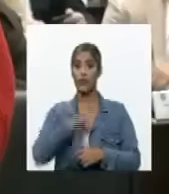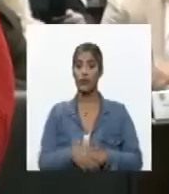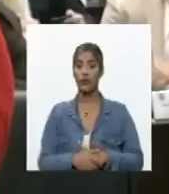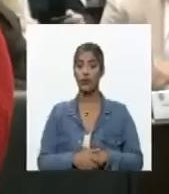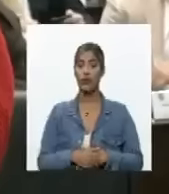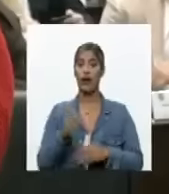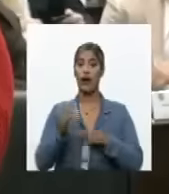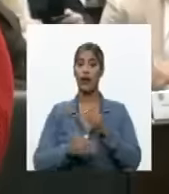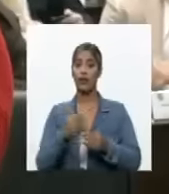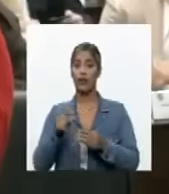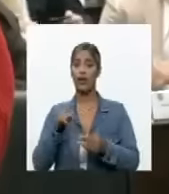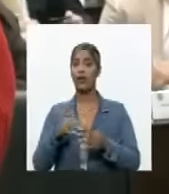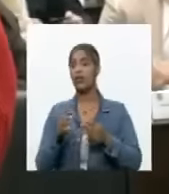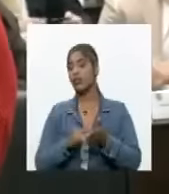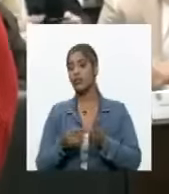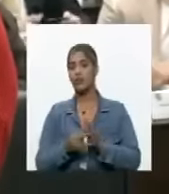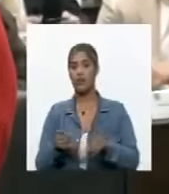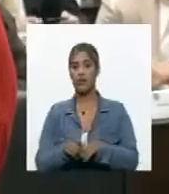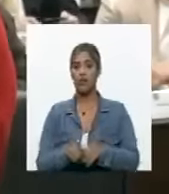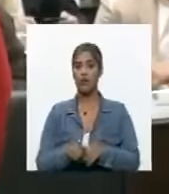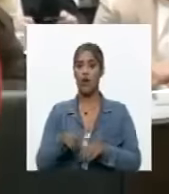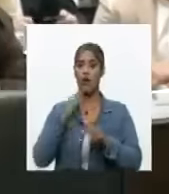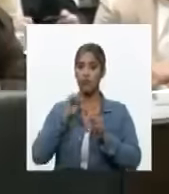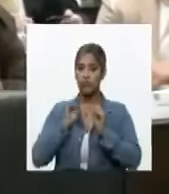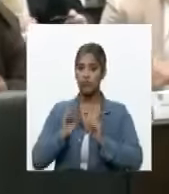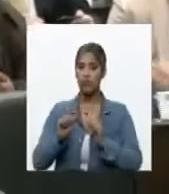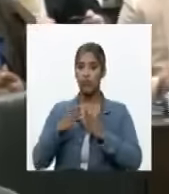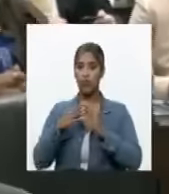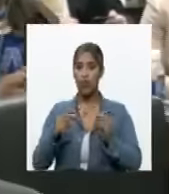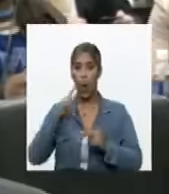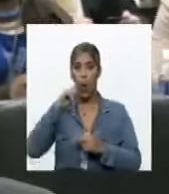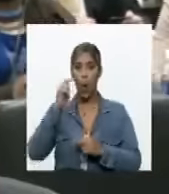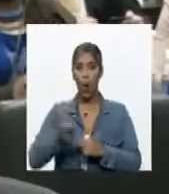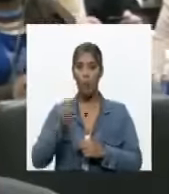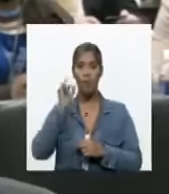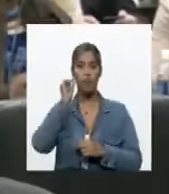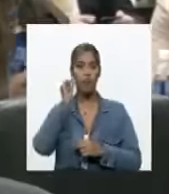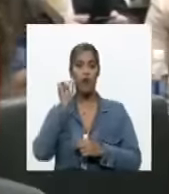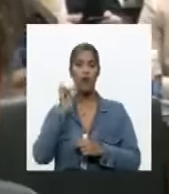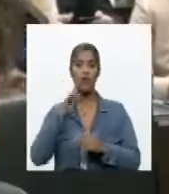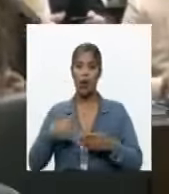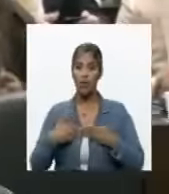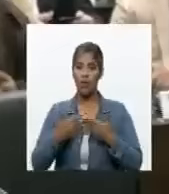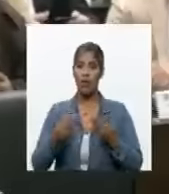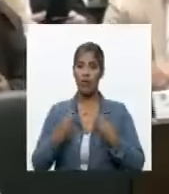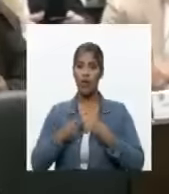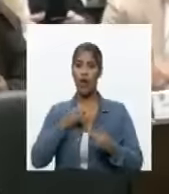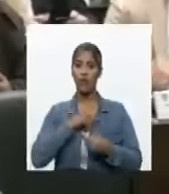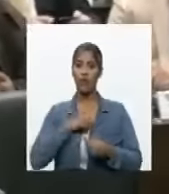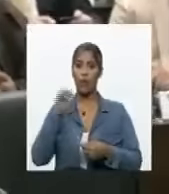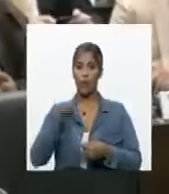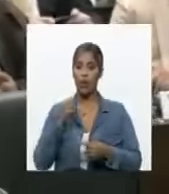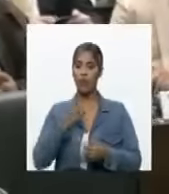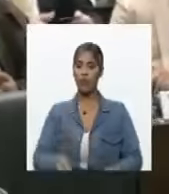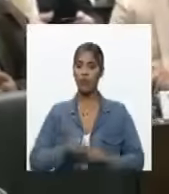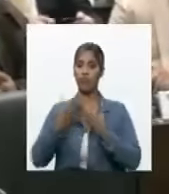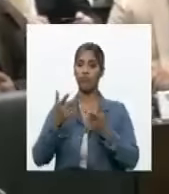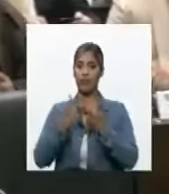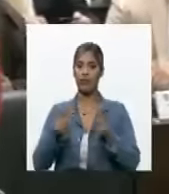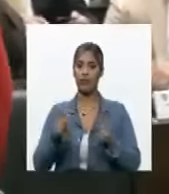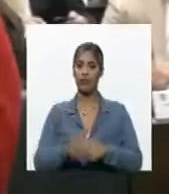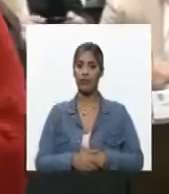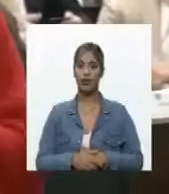Y hacerlo sería ir en contra de todos esos hombres y mujeres que dieron su vida para que hoy nosotros podamos expresarnos